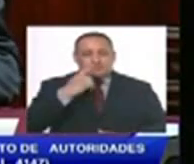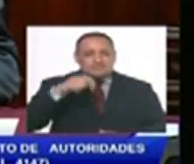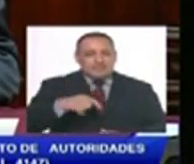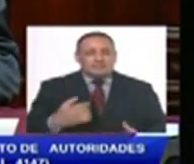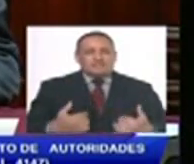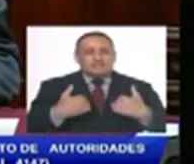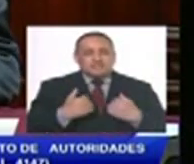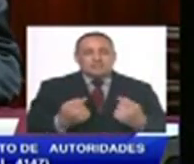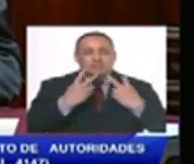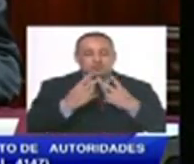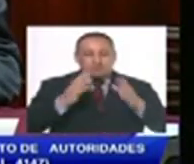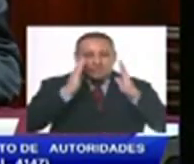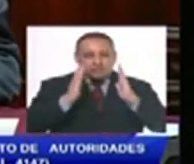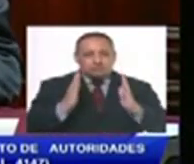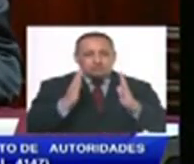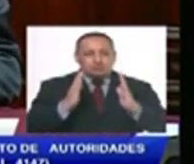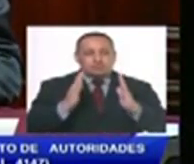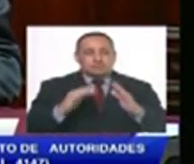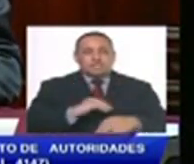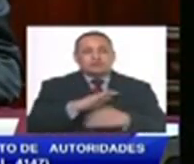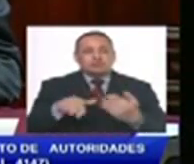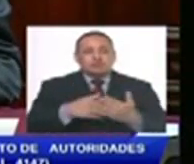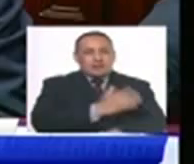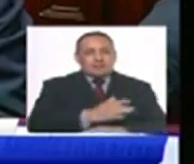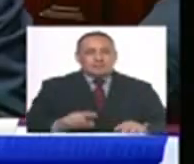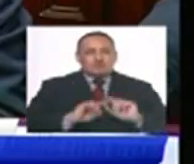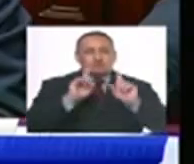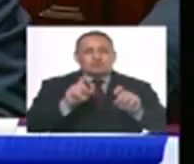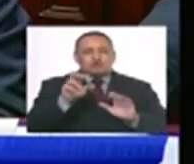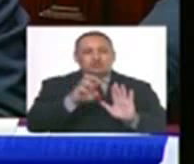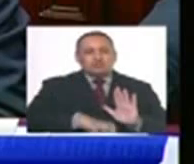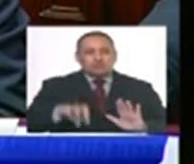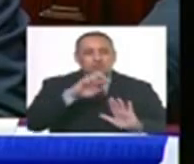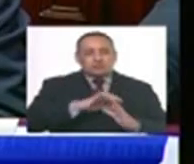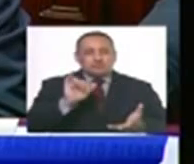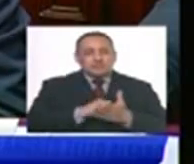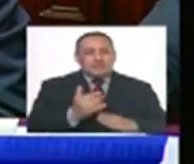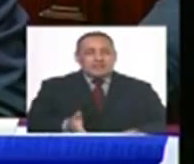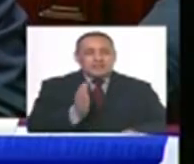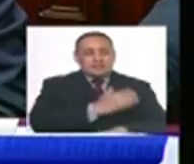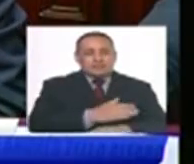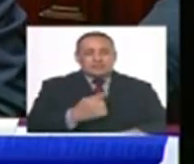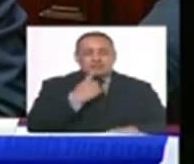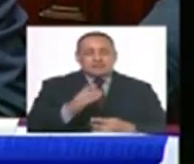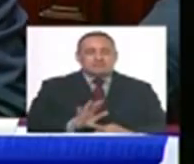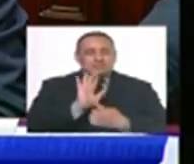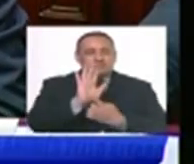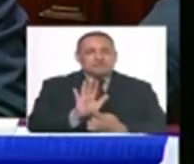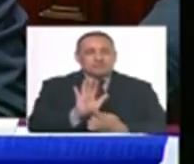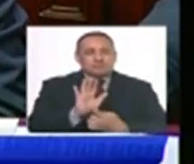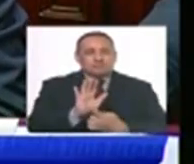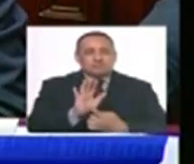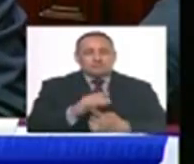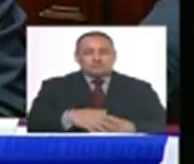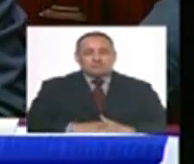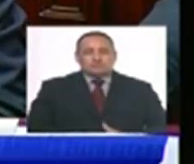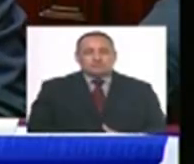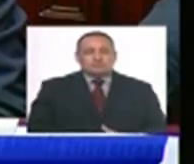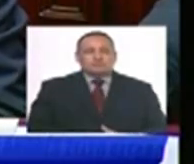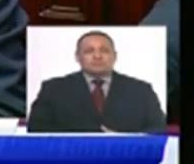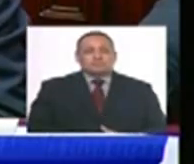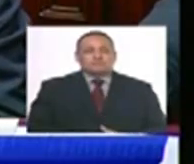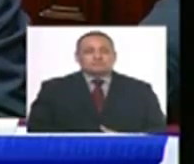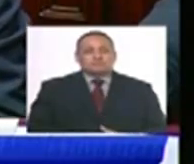las elecciones cuanto antes, siendo bastante optimista, pues ellos se retiraron de esta sesión y concluyeron